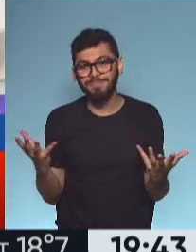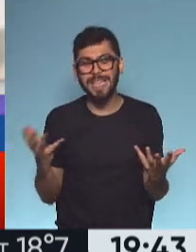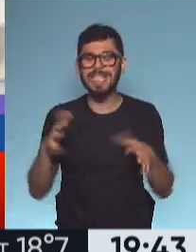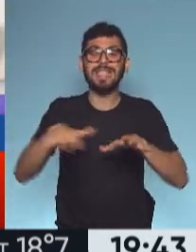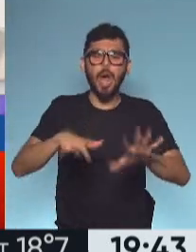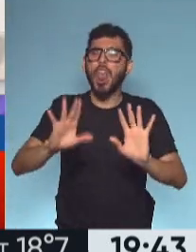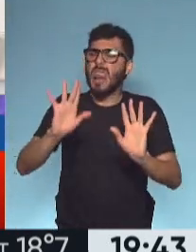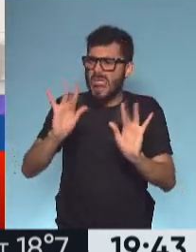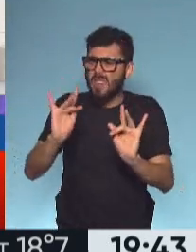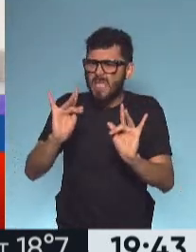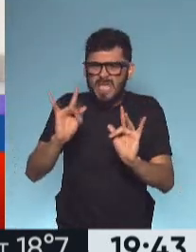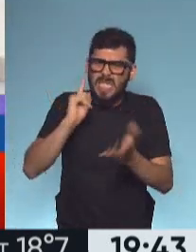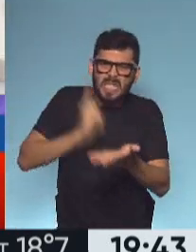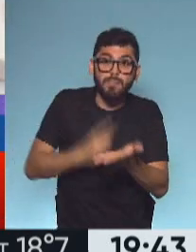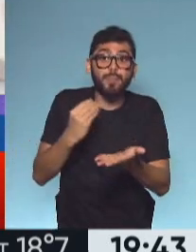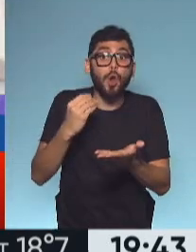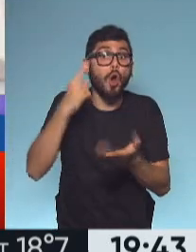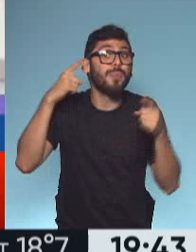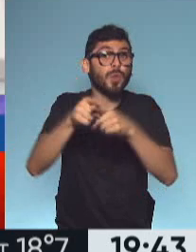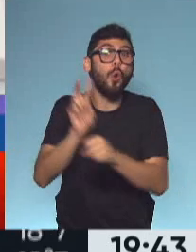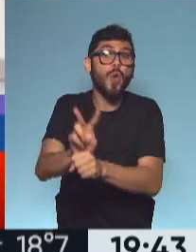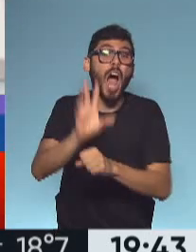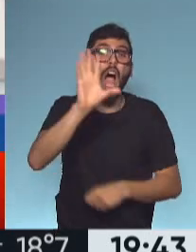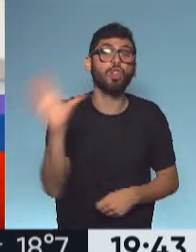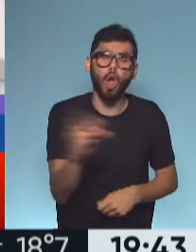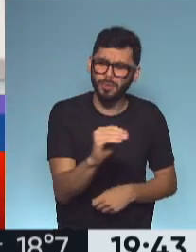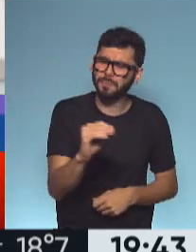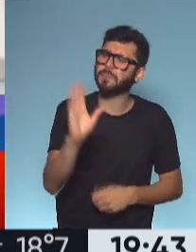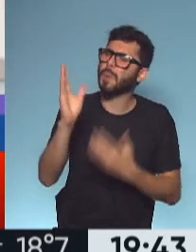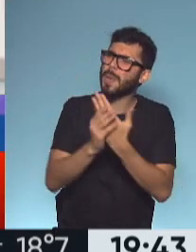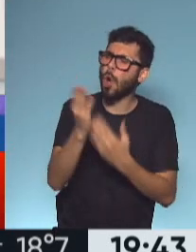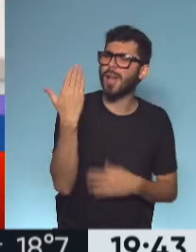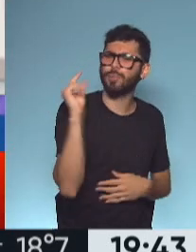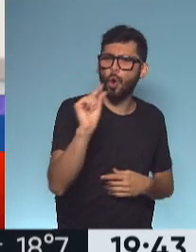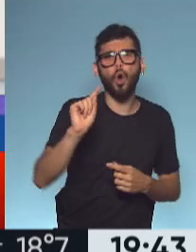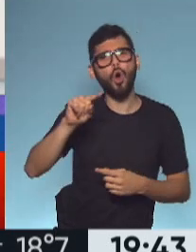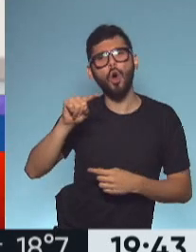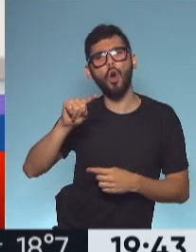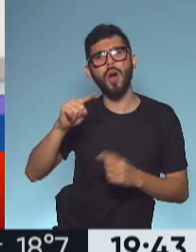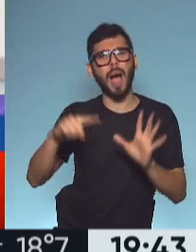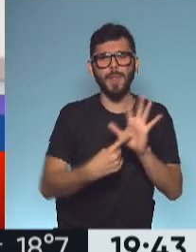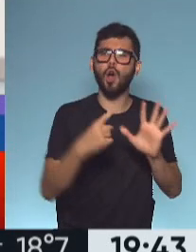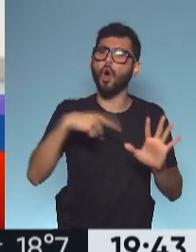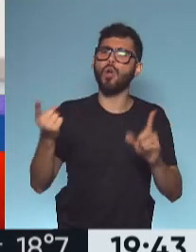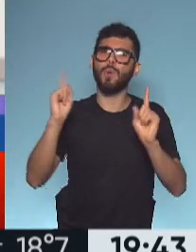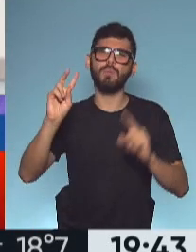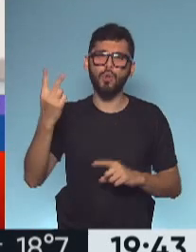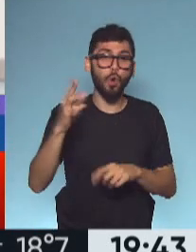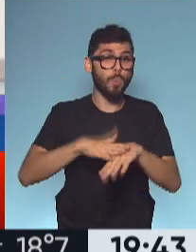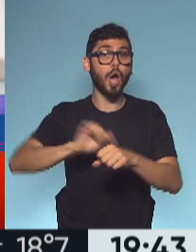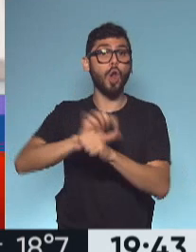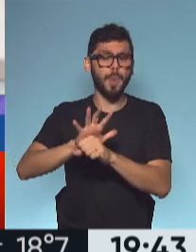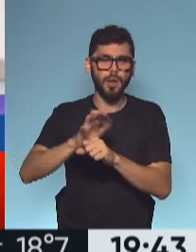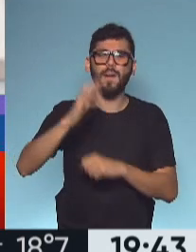para cuidarnos a todos y todas. Ministro, en las últimas horas en la ciudad de Buenos Aires murió otro docente por coronavirus. Sergio Vicino era docente en